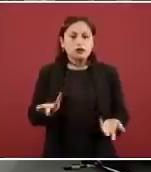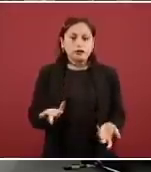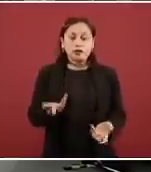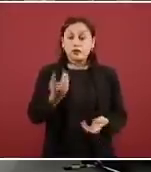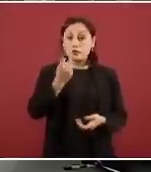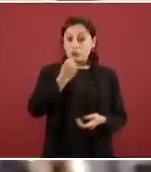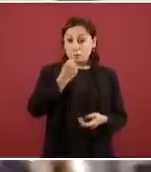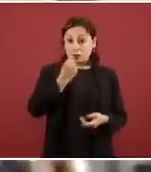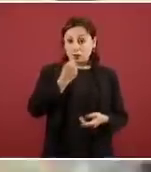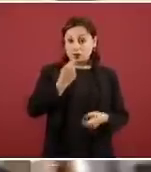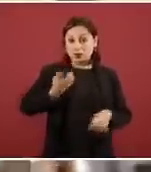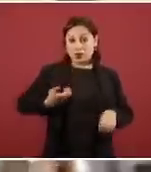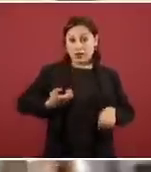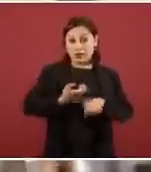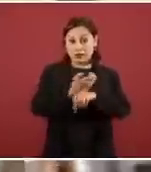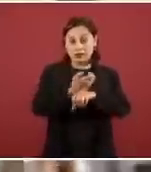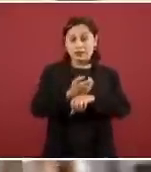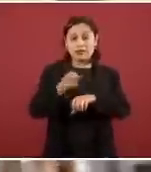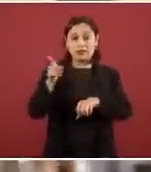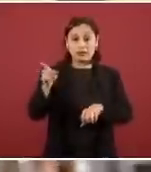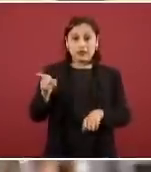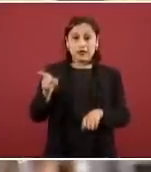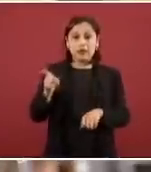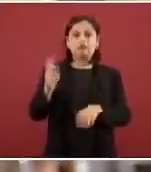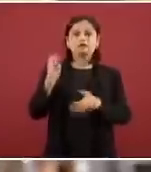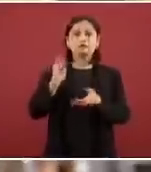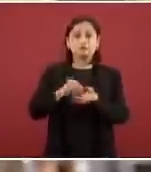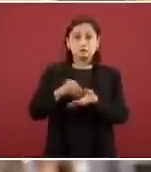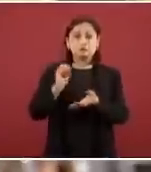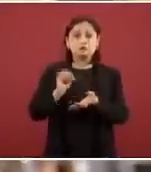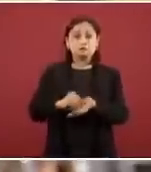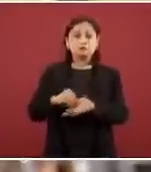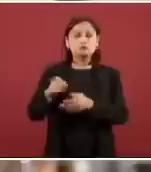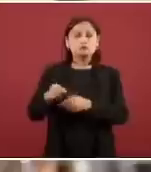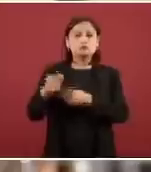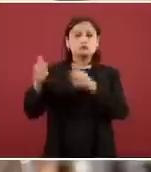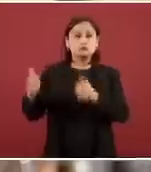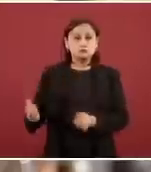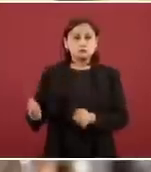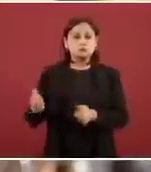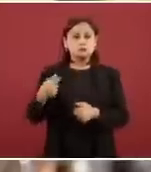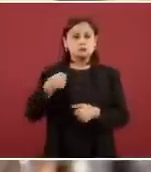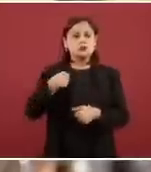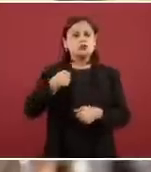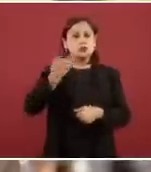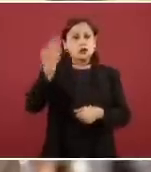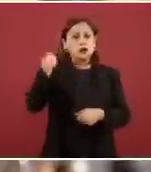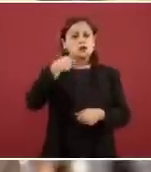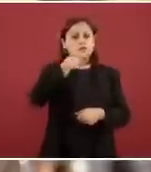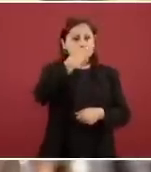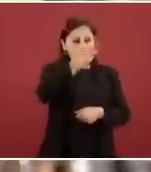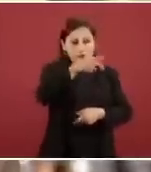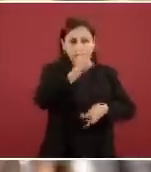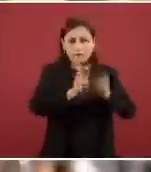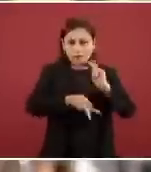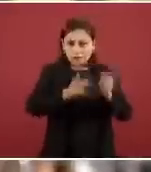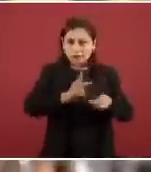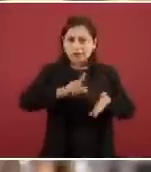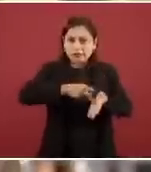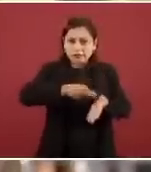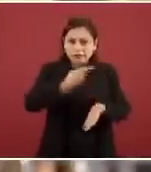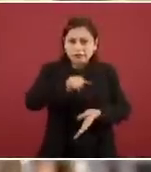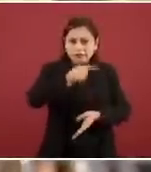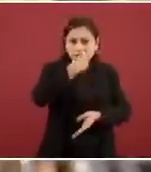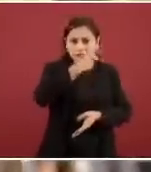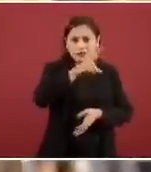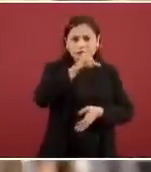sigue ahí, lo mismo que ya le platiqué, es exactamente lo mismo, ya no se lo voy a repetir, la condición no